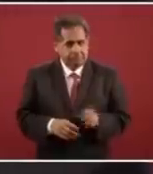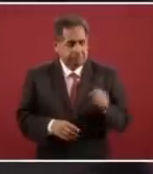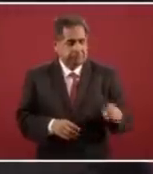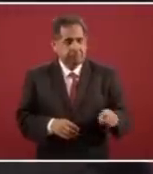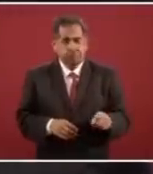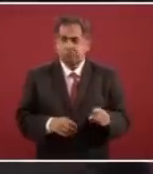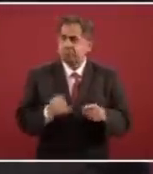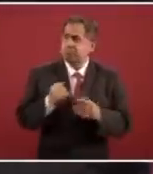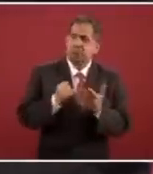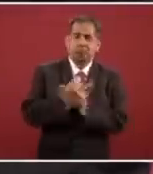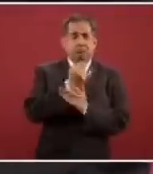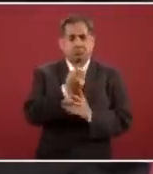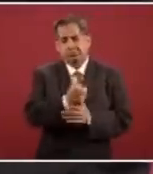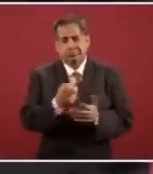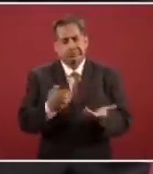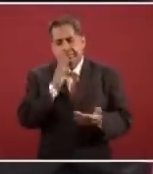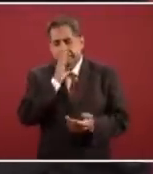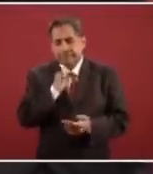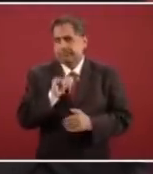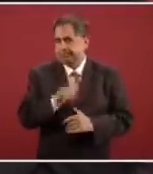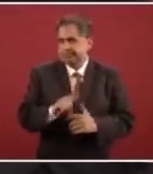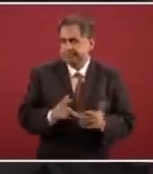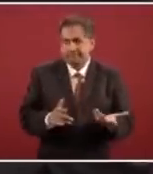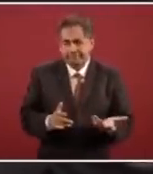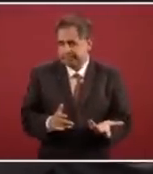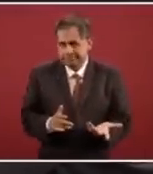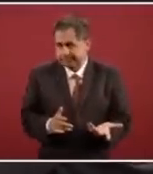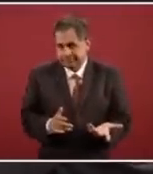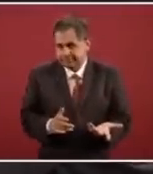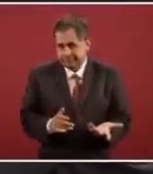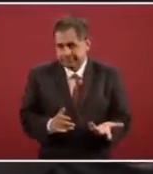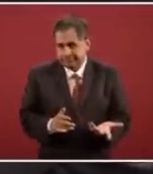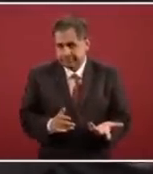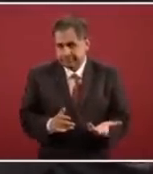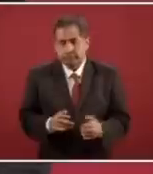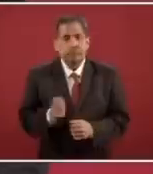tomar esa decisión. Esto viene